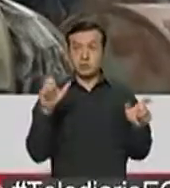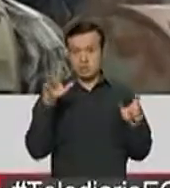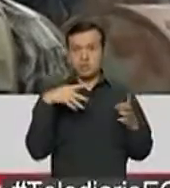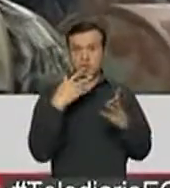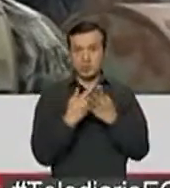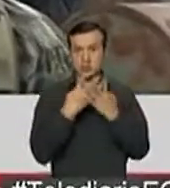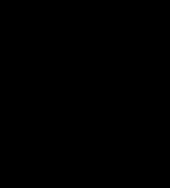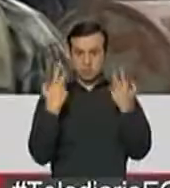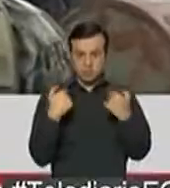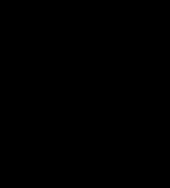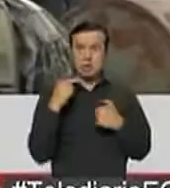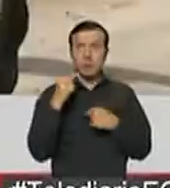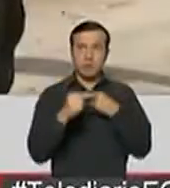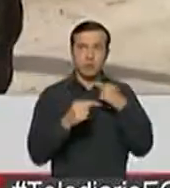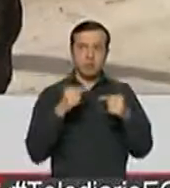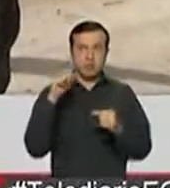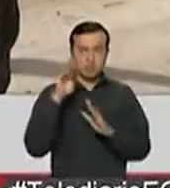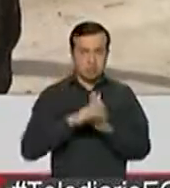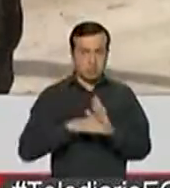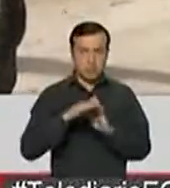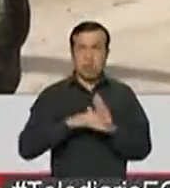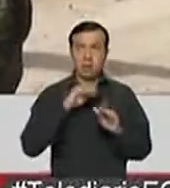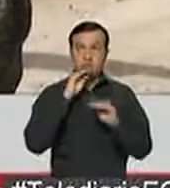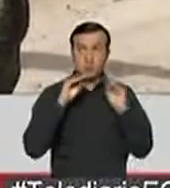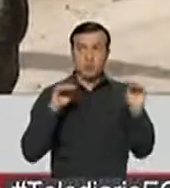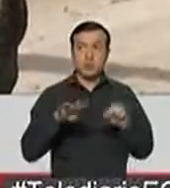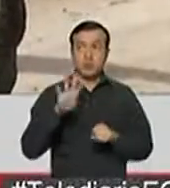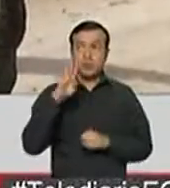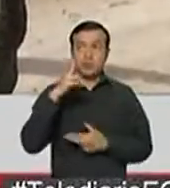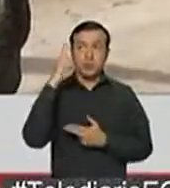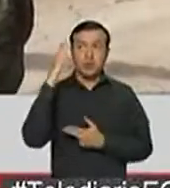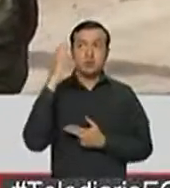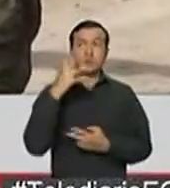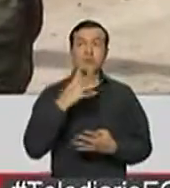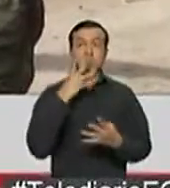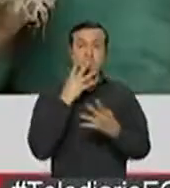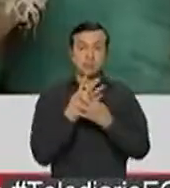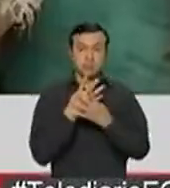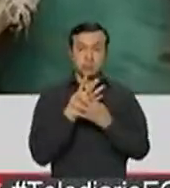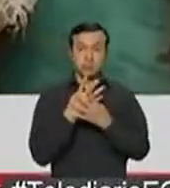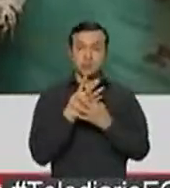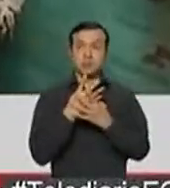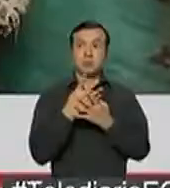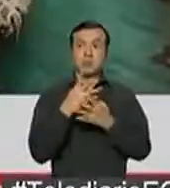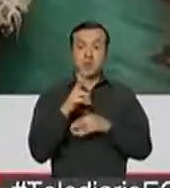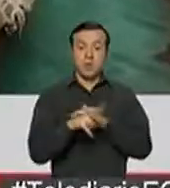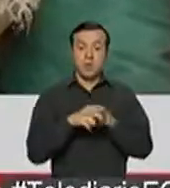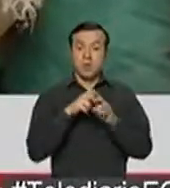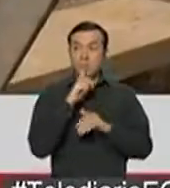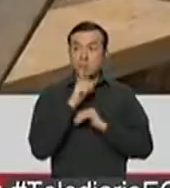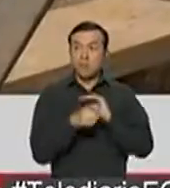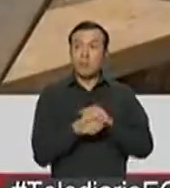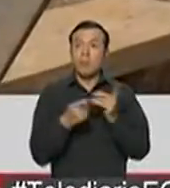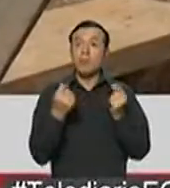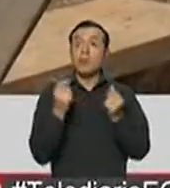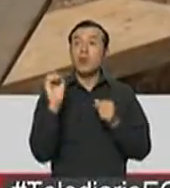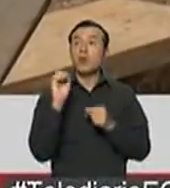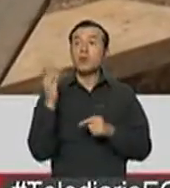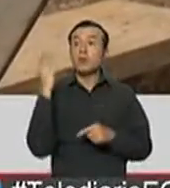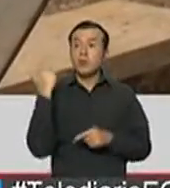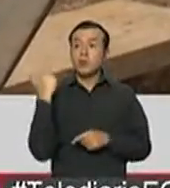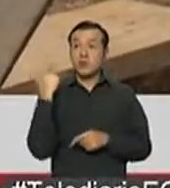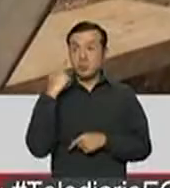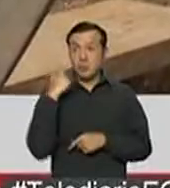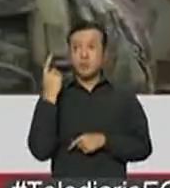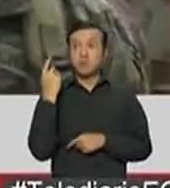detenidas y eso ha ido disminuyendo. Señala que 4 militares fueron detenidos con material aurífero y minero en octubre pasado y enfrentan